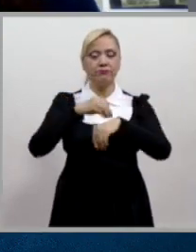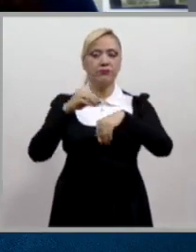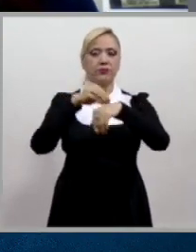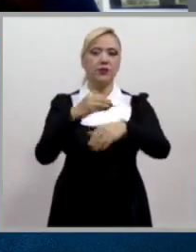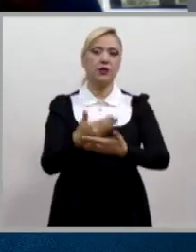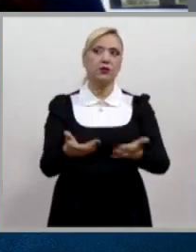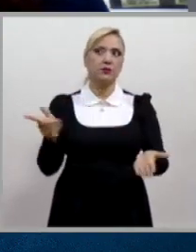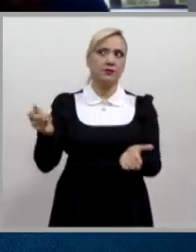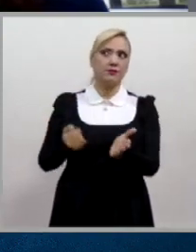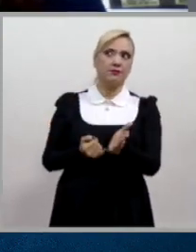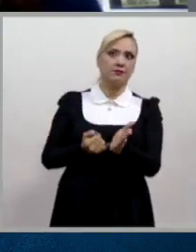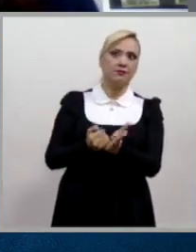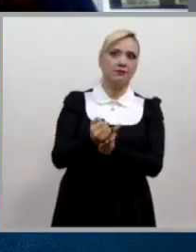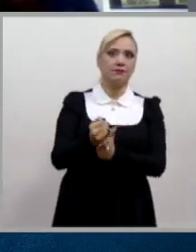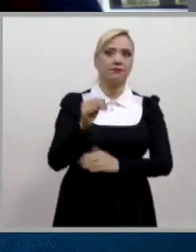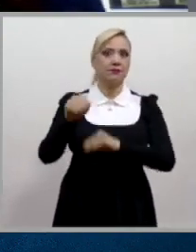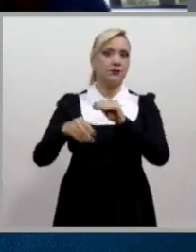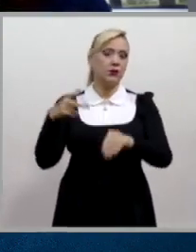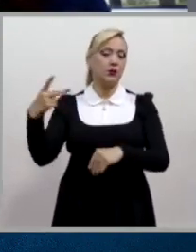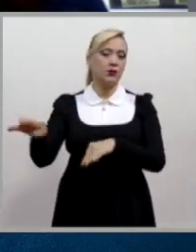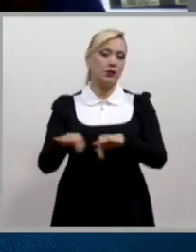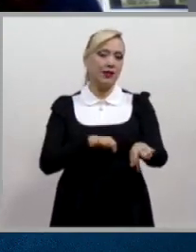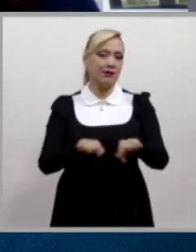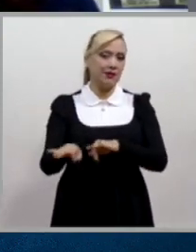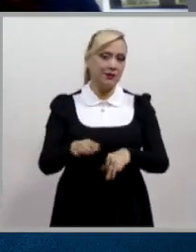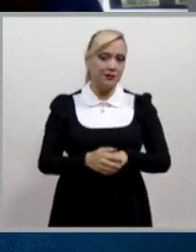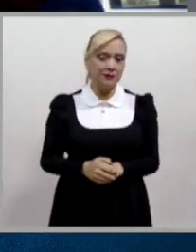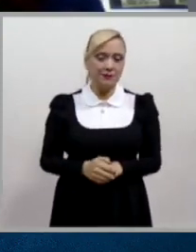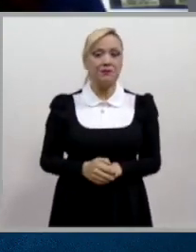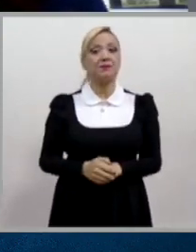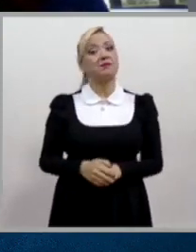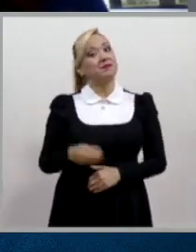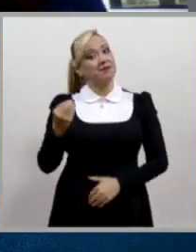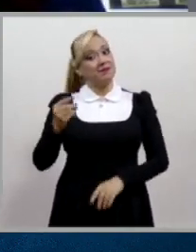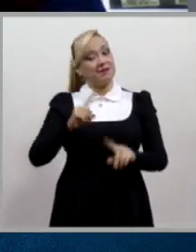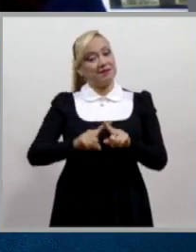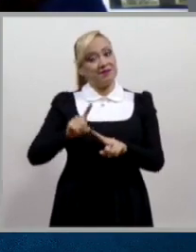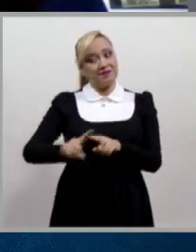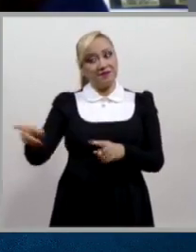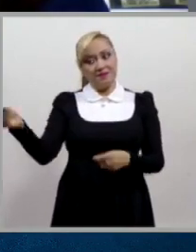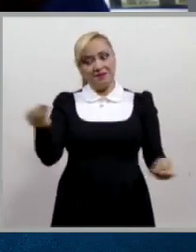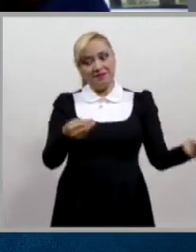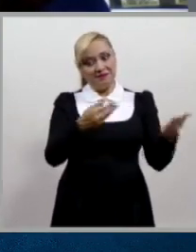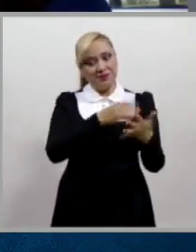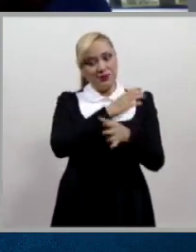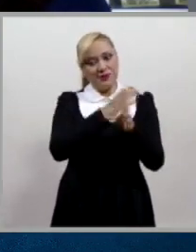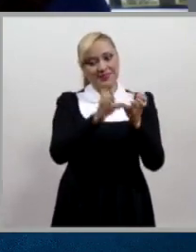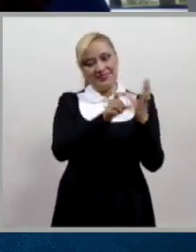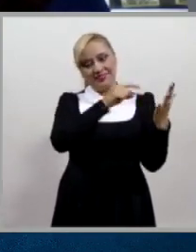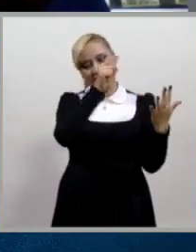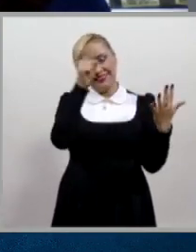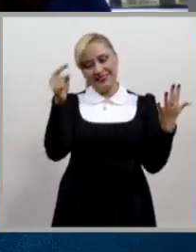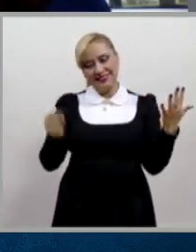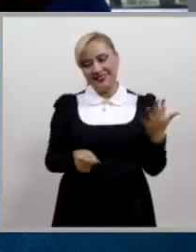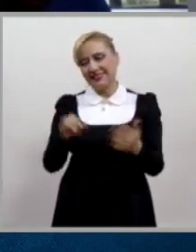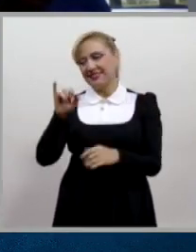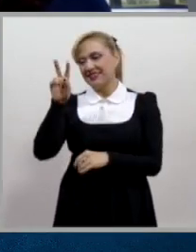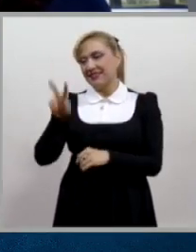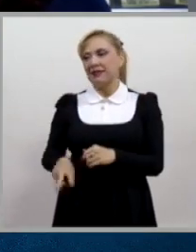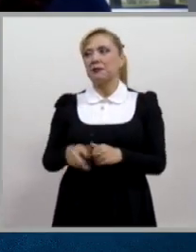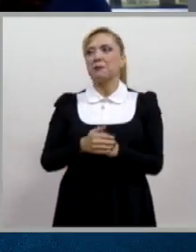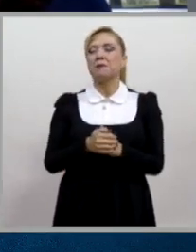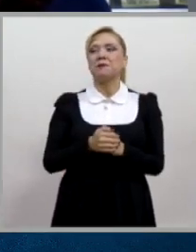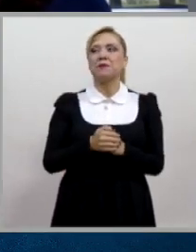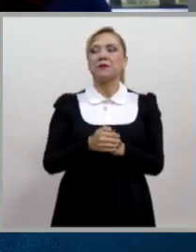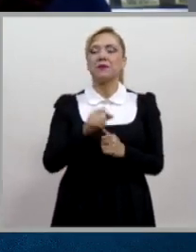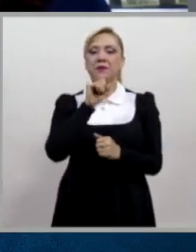Suprema Corte Claro. en cuanto a su agenda. Pues has puesto muchos temas sobre la mesa para empezar y me da mucho gusto, Carla, porque nos lleva David